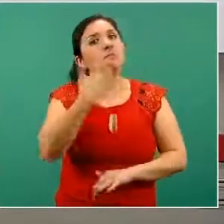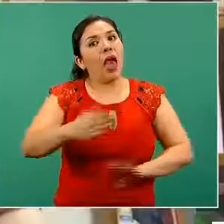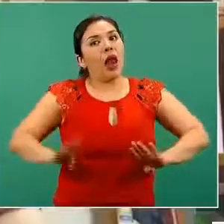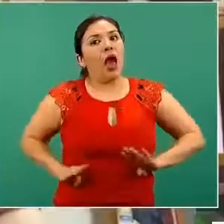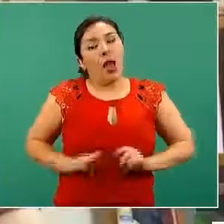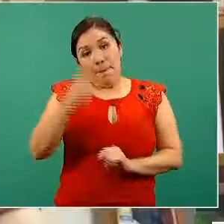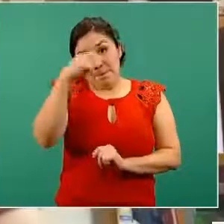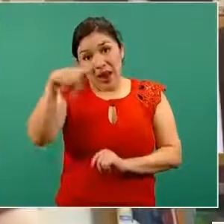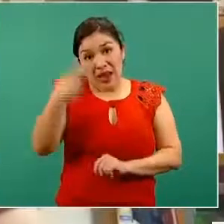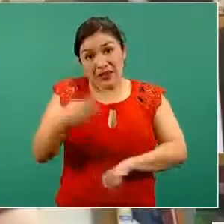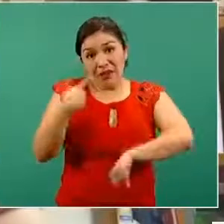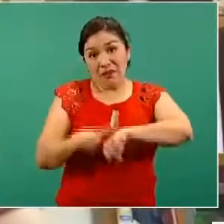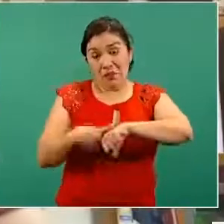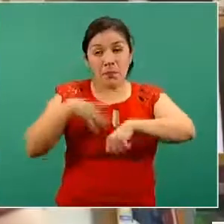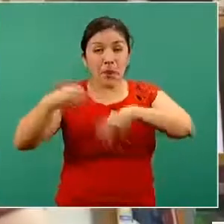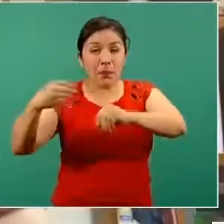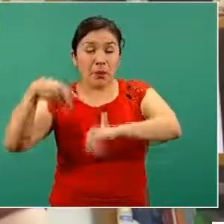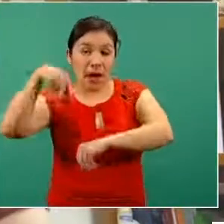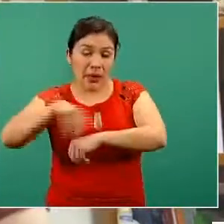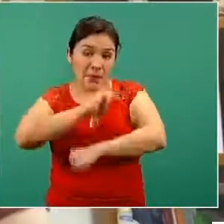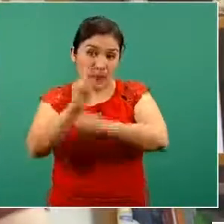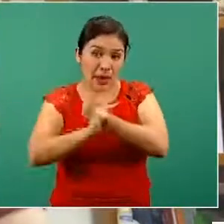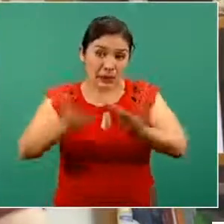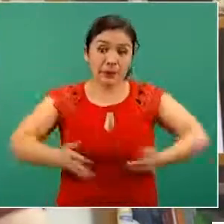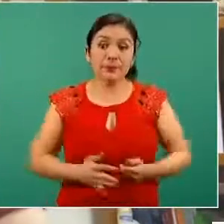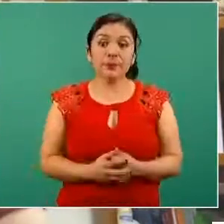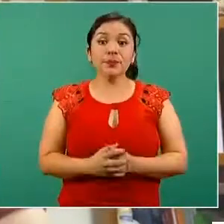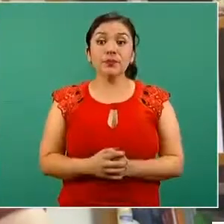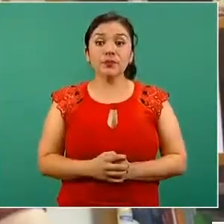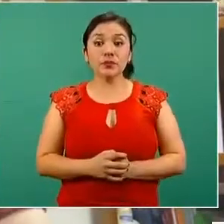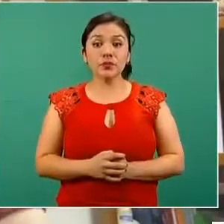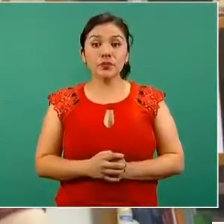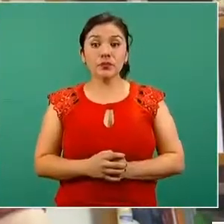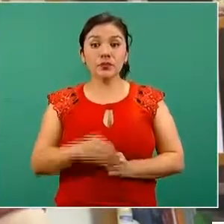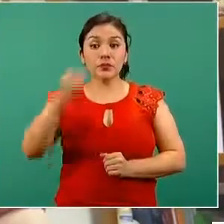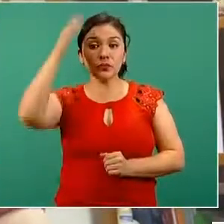panorama epidemiológico de nuestro país. La siguiente, por favor.